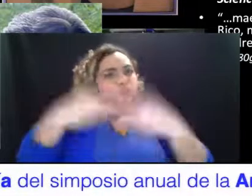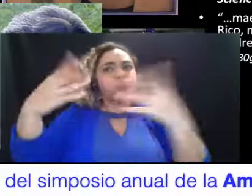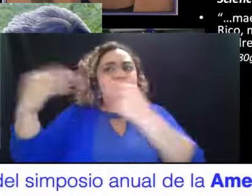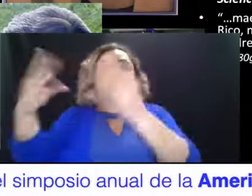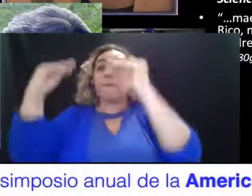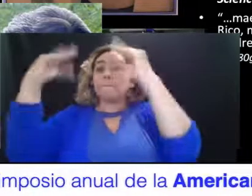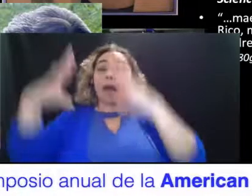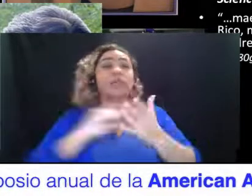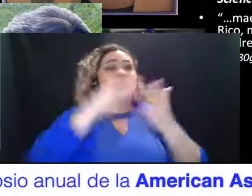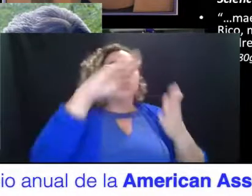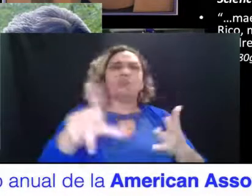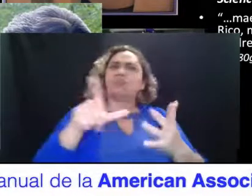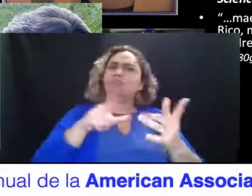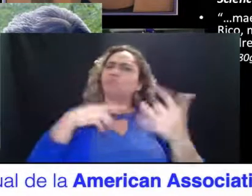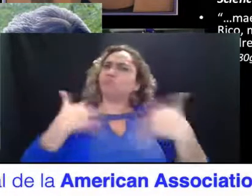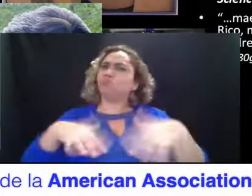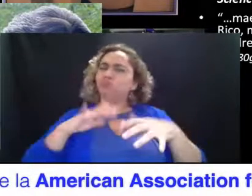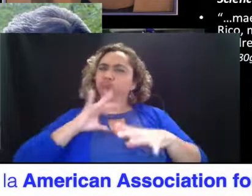para estudiantes.